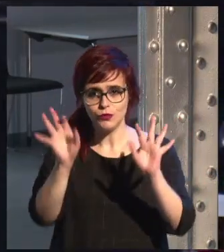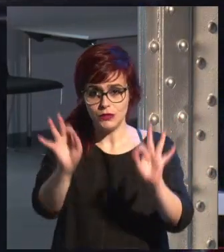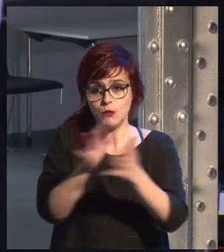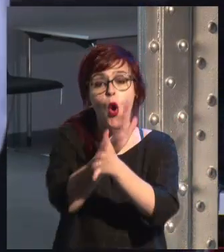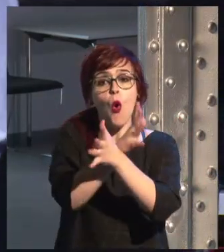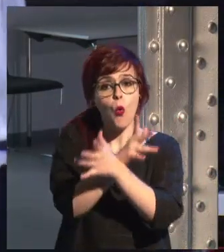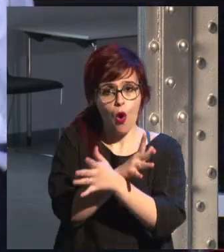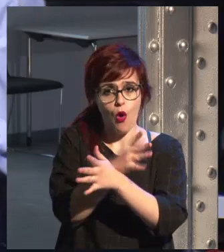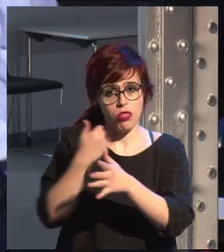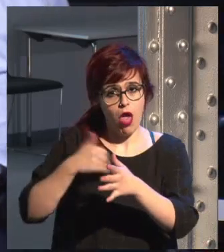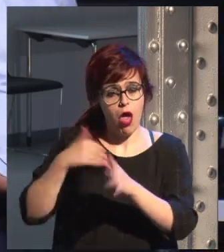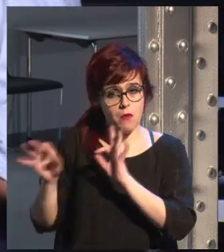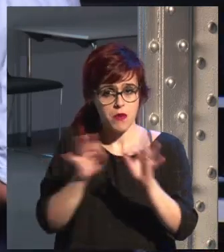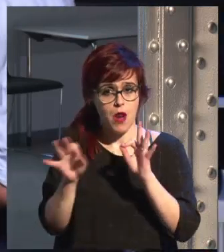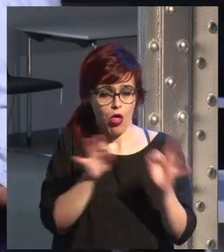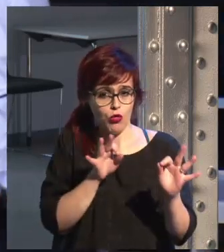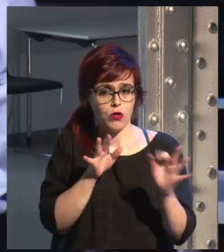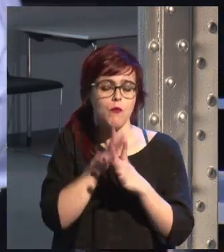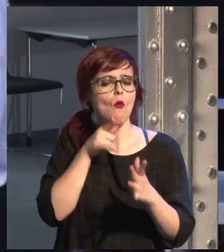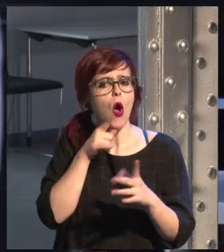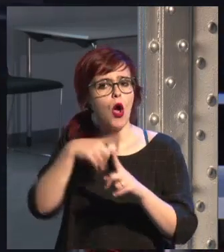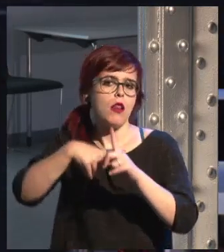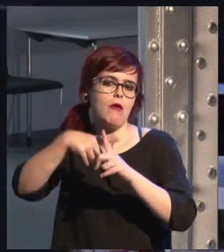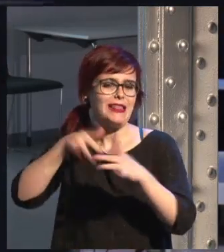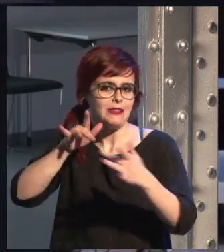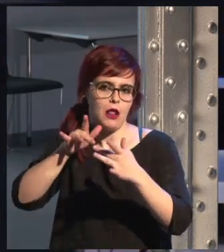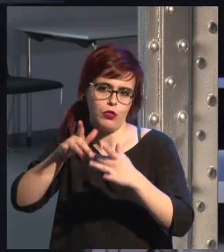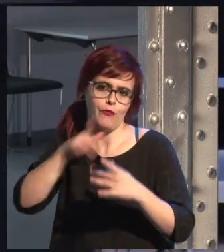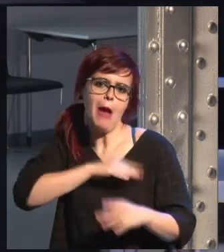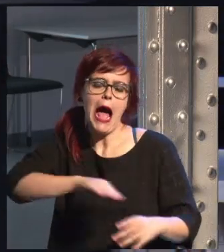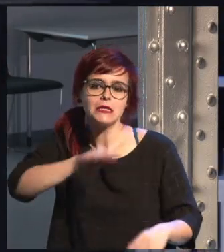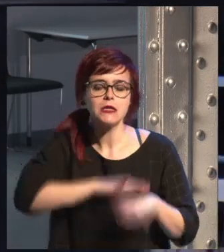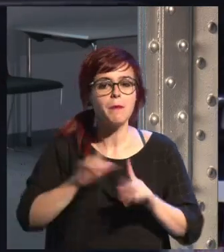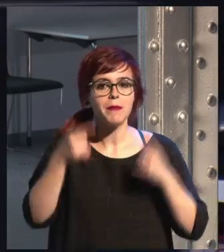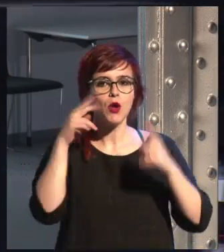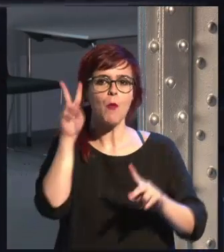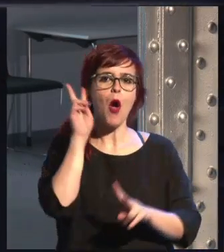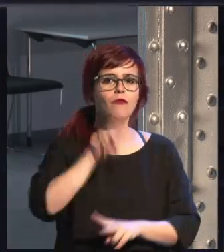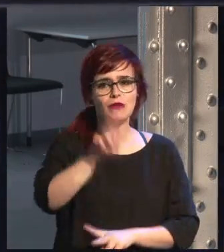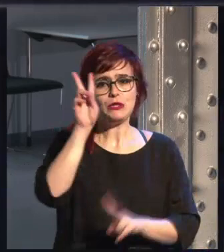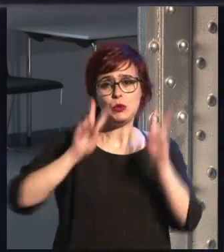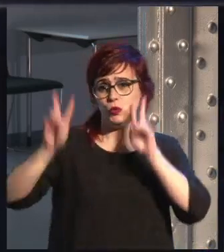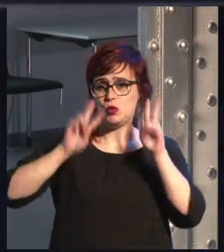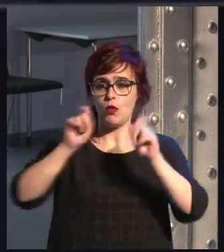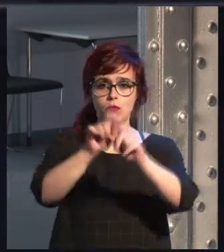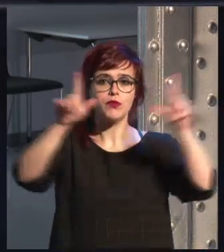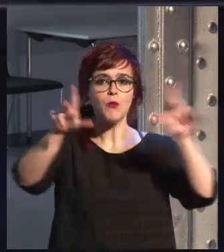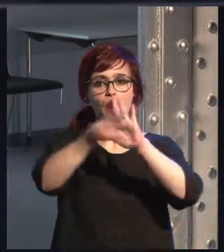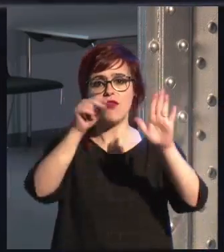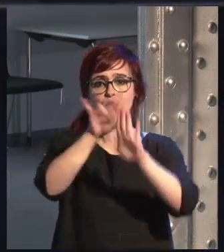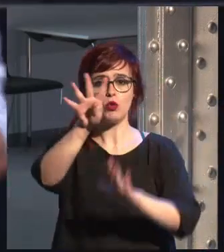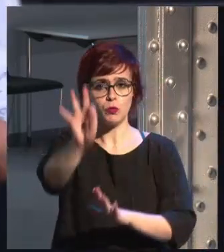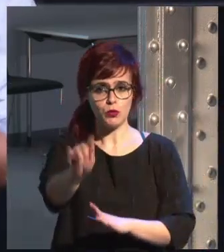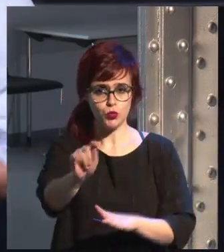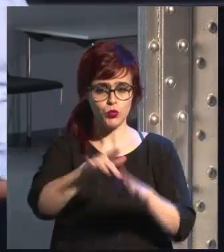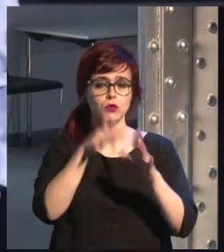este juego, donde ya el grado de interacción es mucho mayor. Una primera fase de visionado, donde los chavales ven un vídeo de 4 minutos